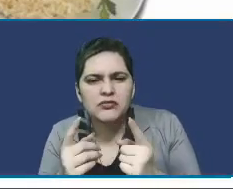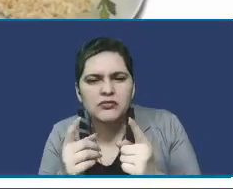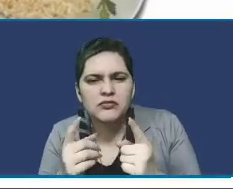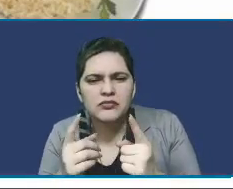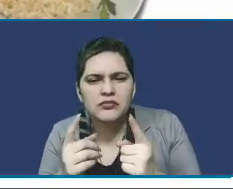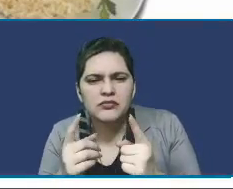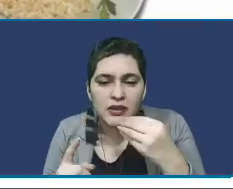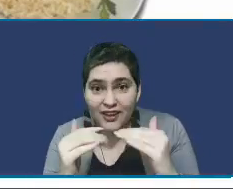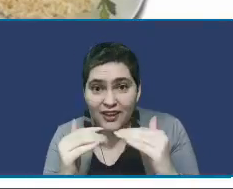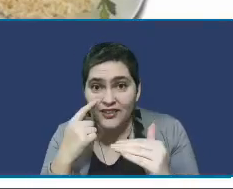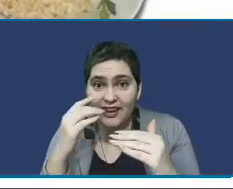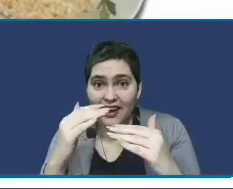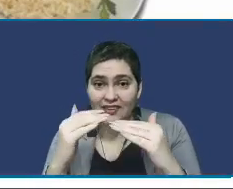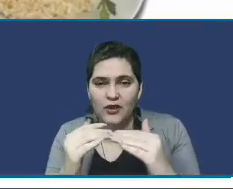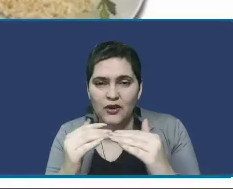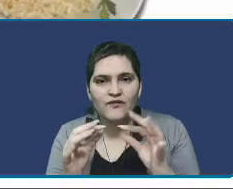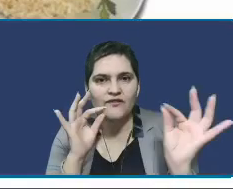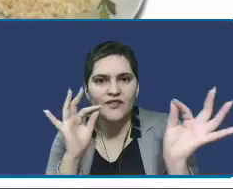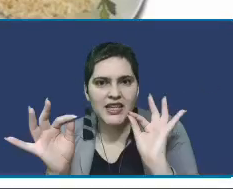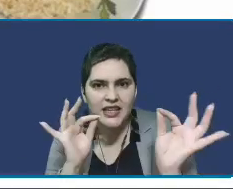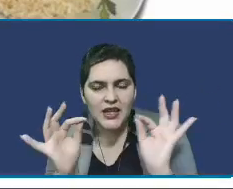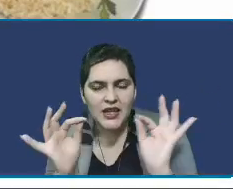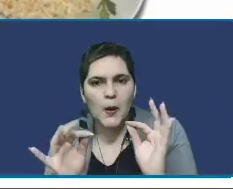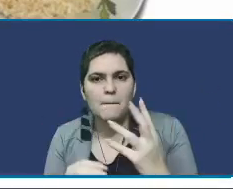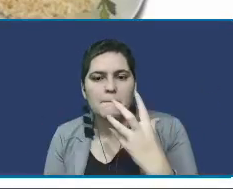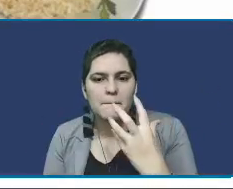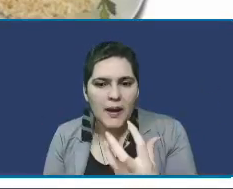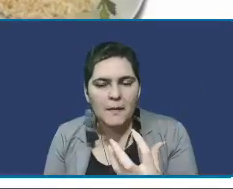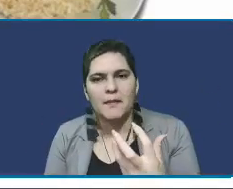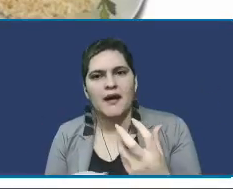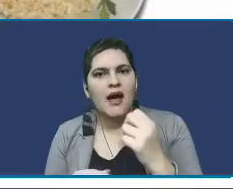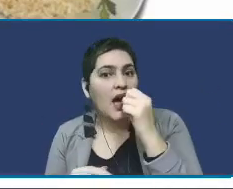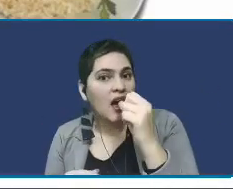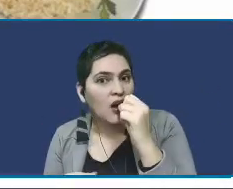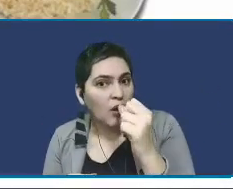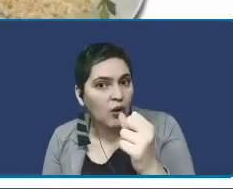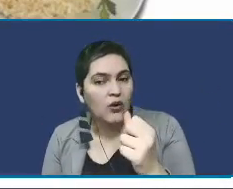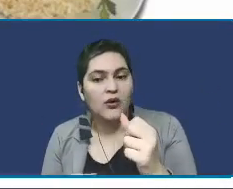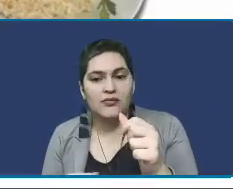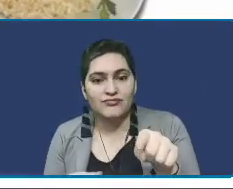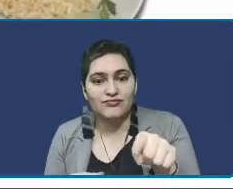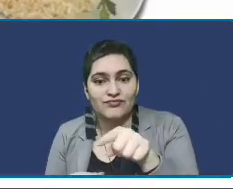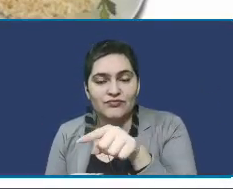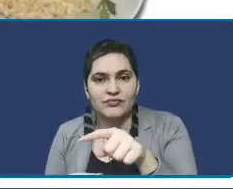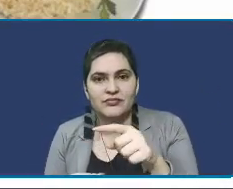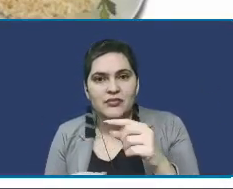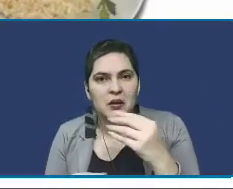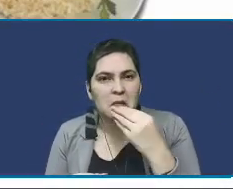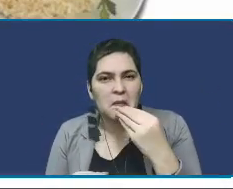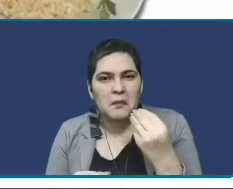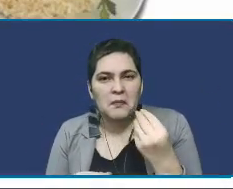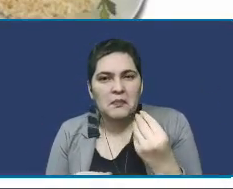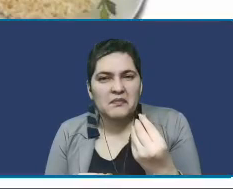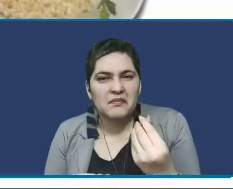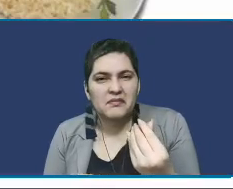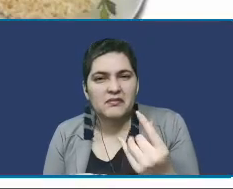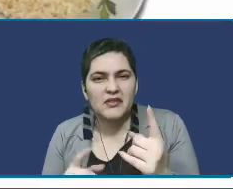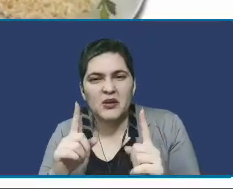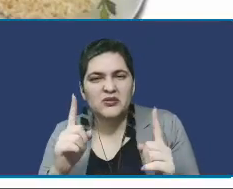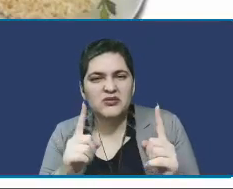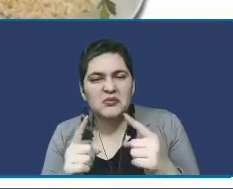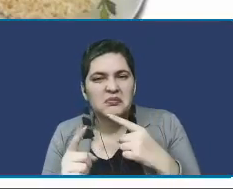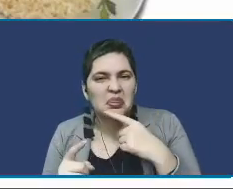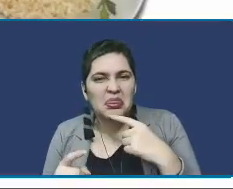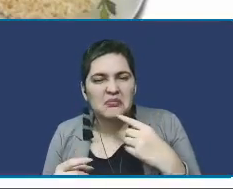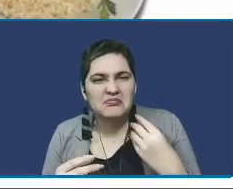Los tallarines, las papas o el arroz, que son más insípidos para los que tienen dificultad de